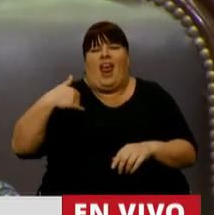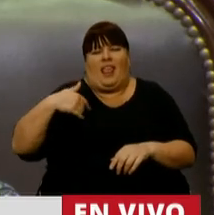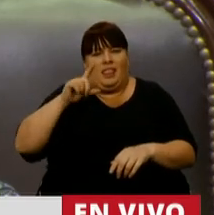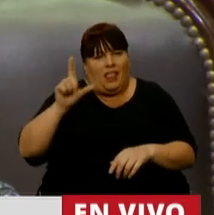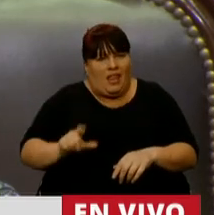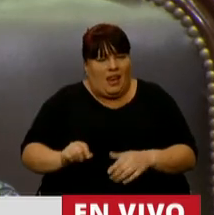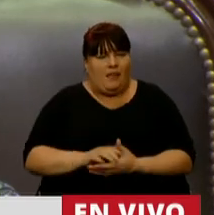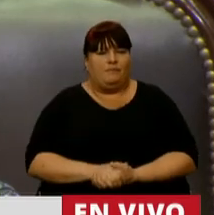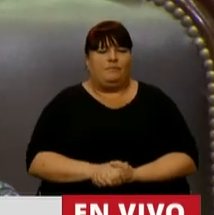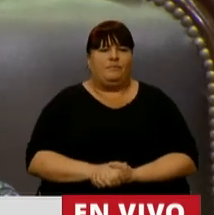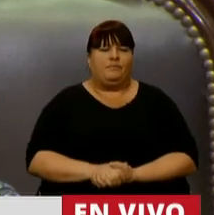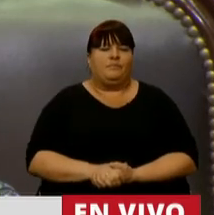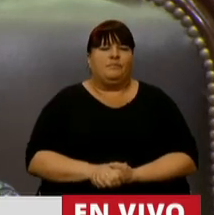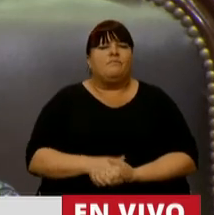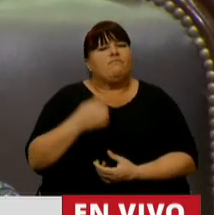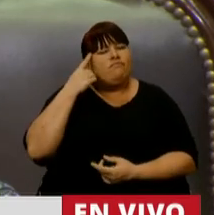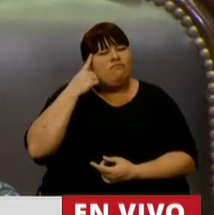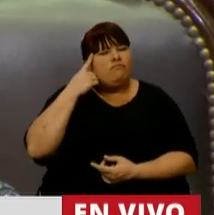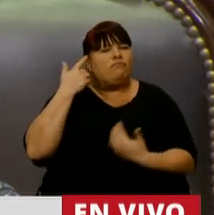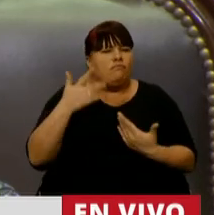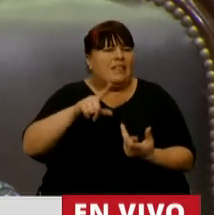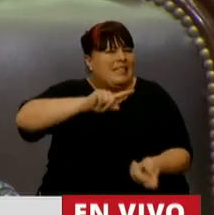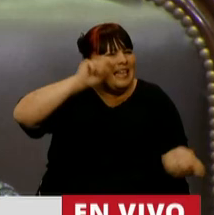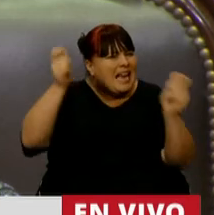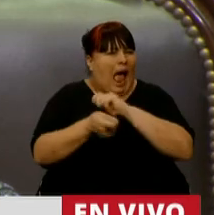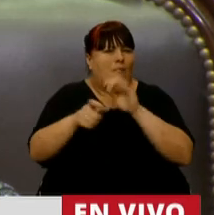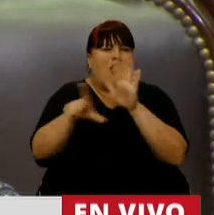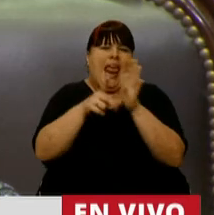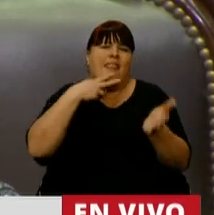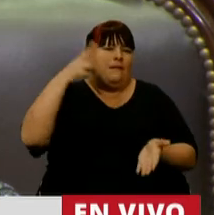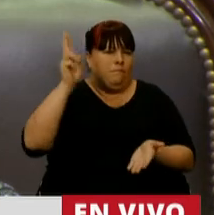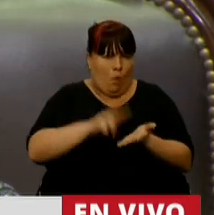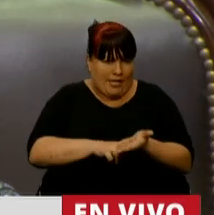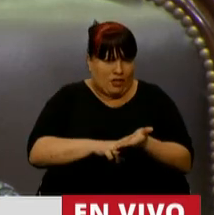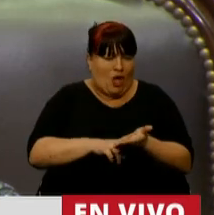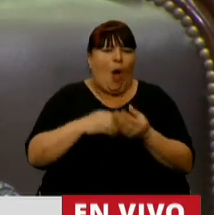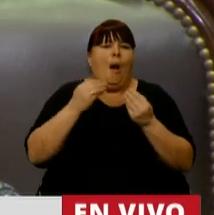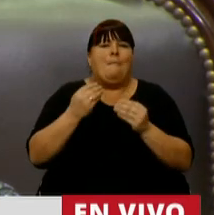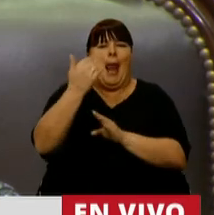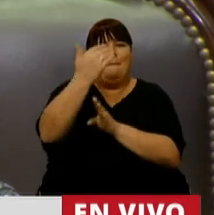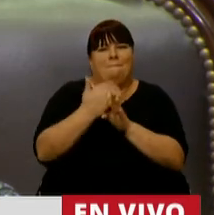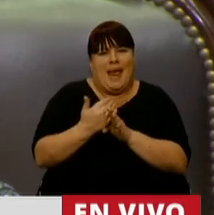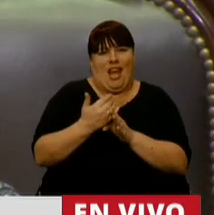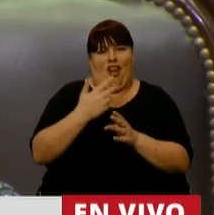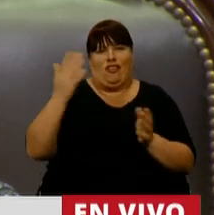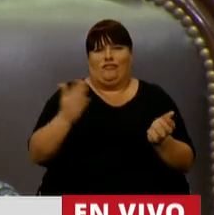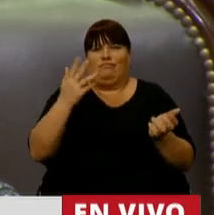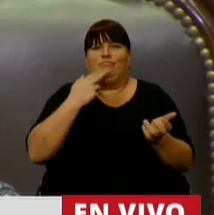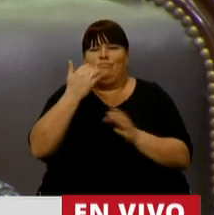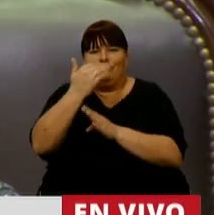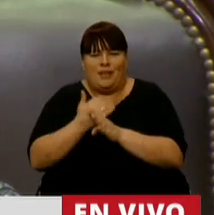Argentina. Plantear una profunda reforma tributaria que libere la energía